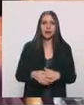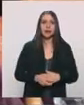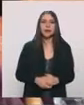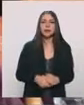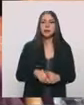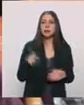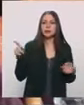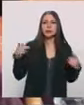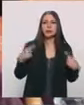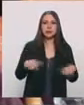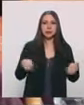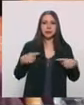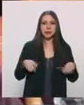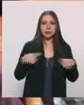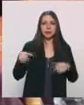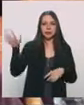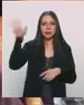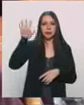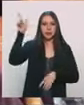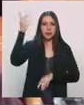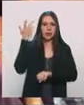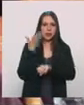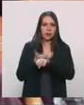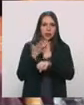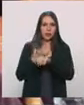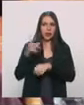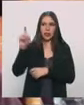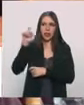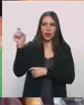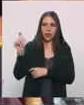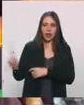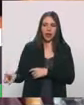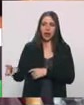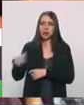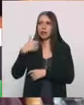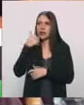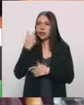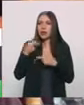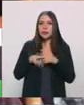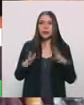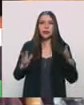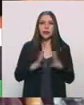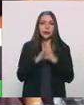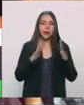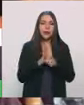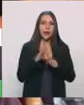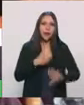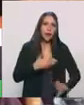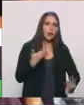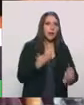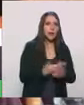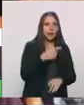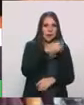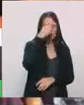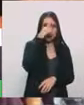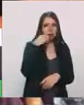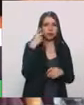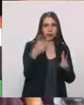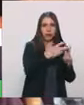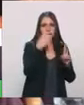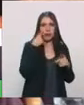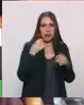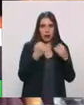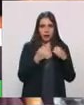colonos estadounidenses en Texas se levantan en armas contra México para proclamar su independencia. López